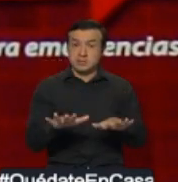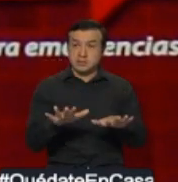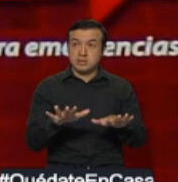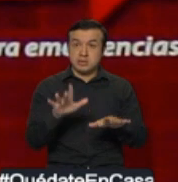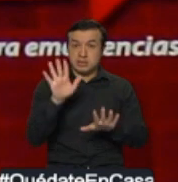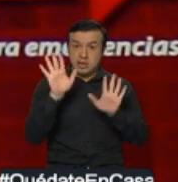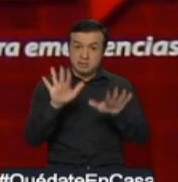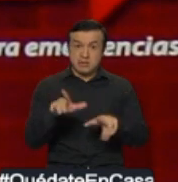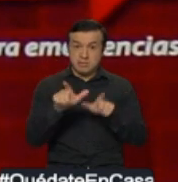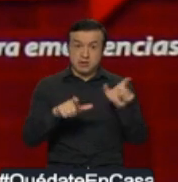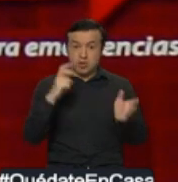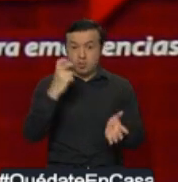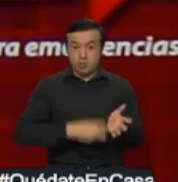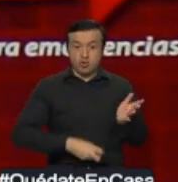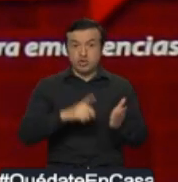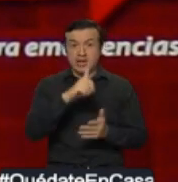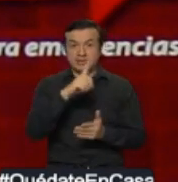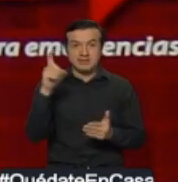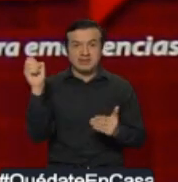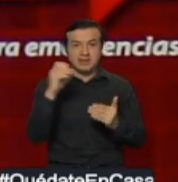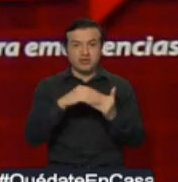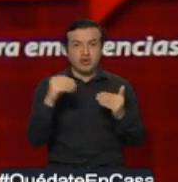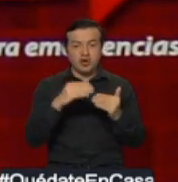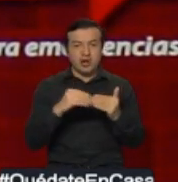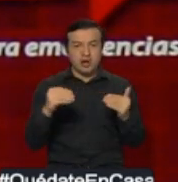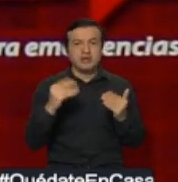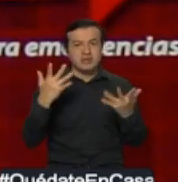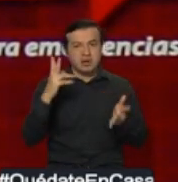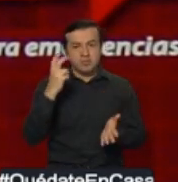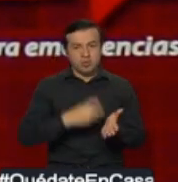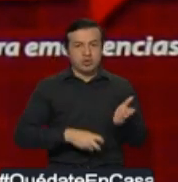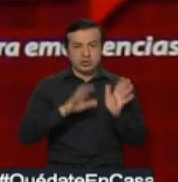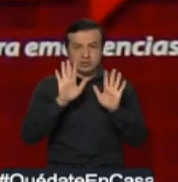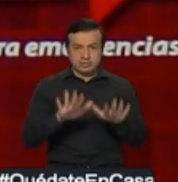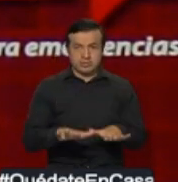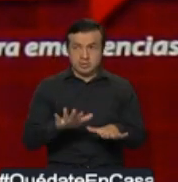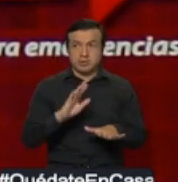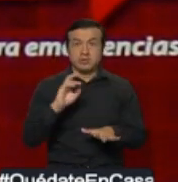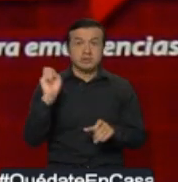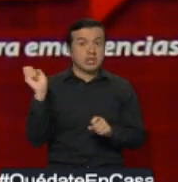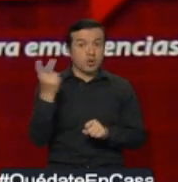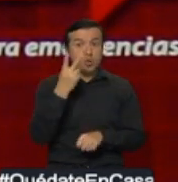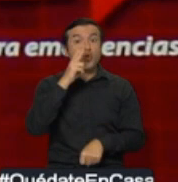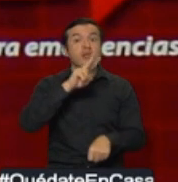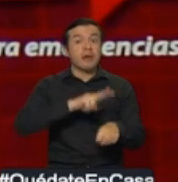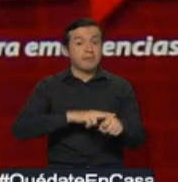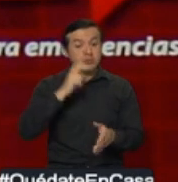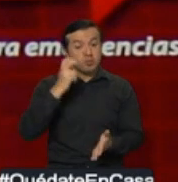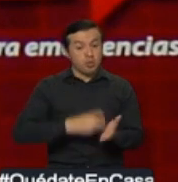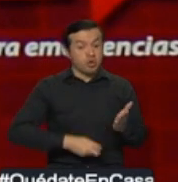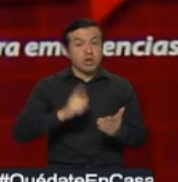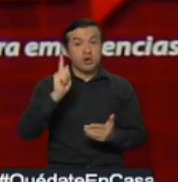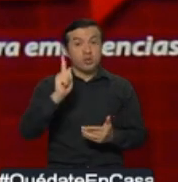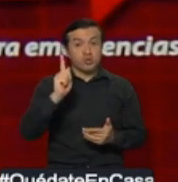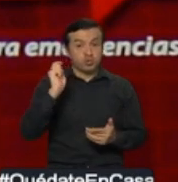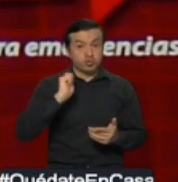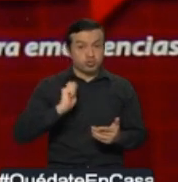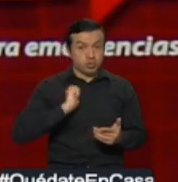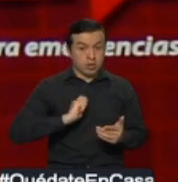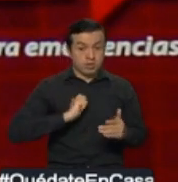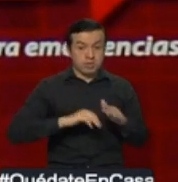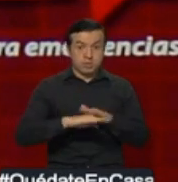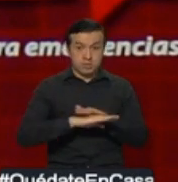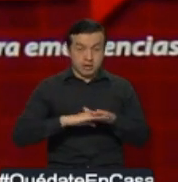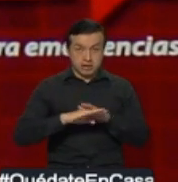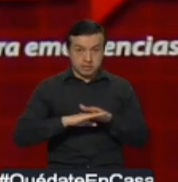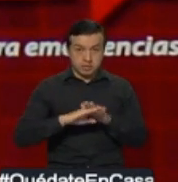primera multa, la multa de $100. En el caso de reincidencia, la multa llega a un salario básico identificado y